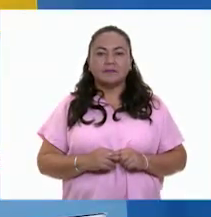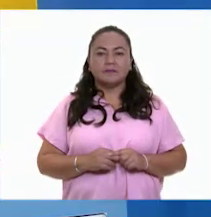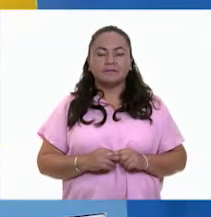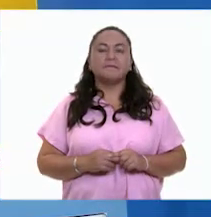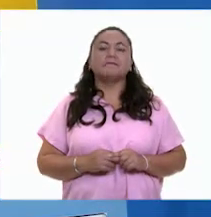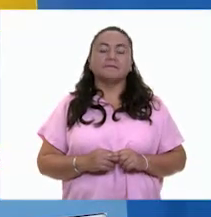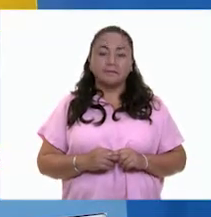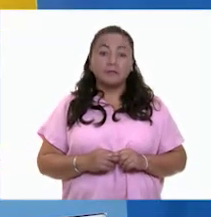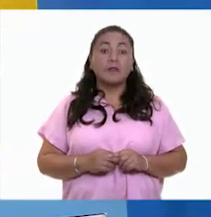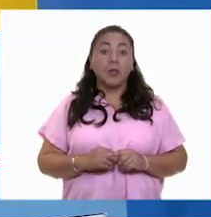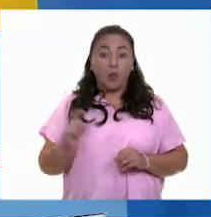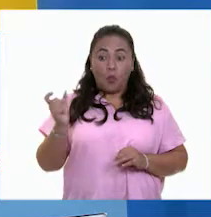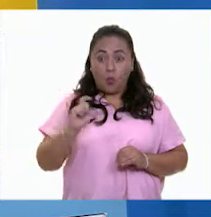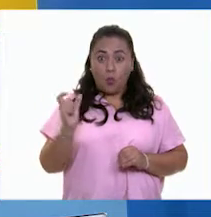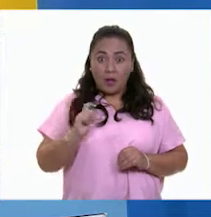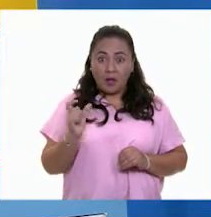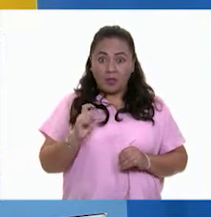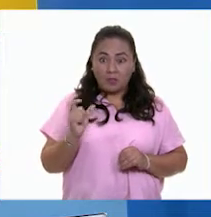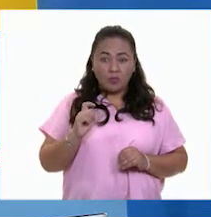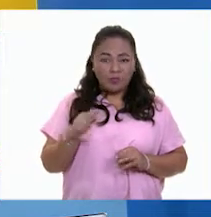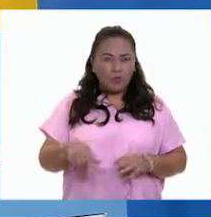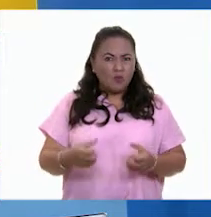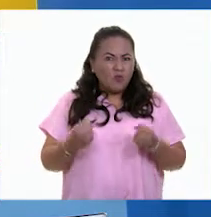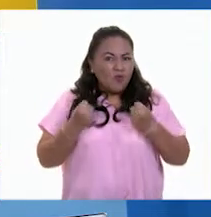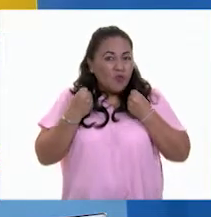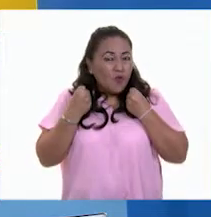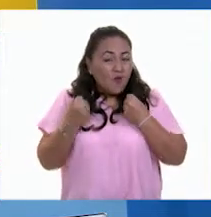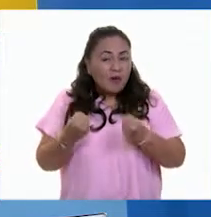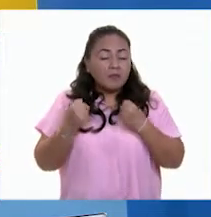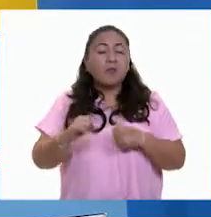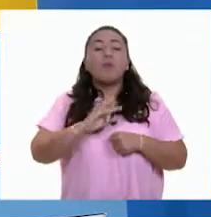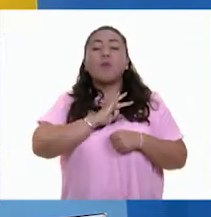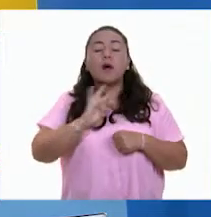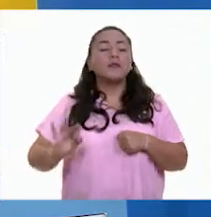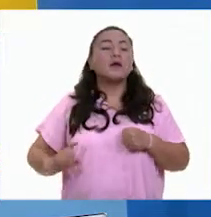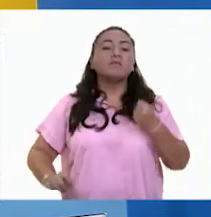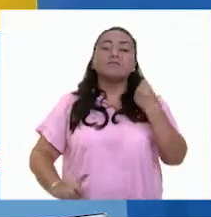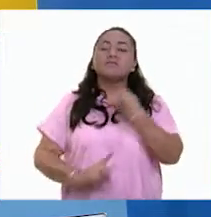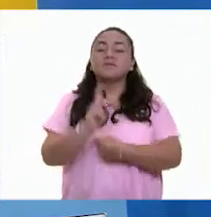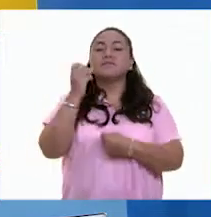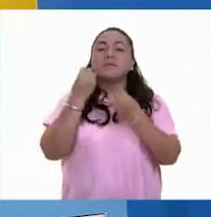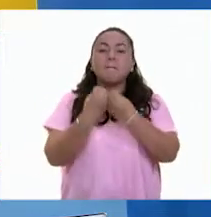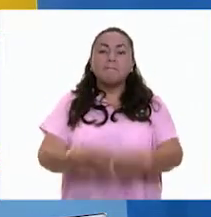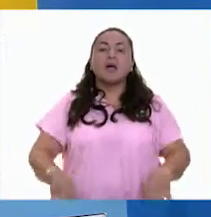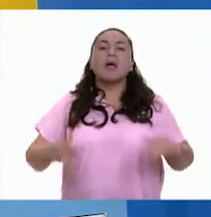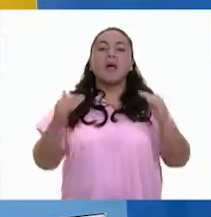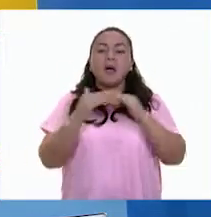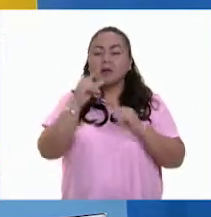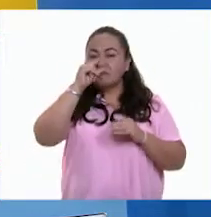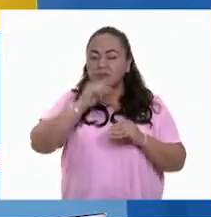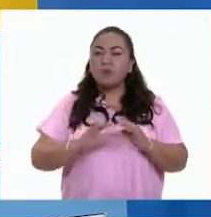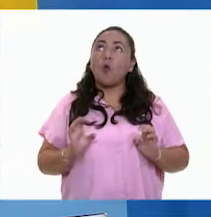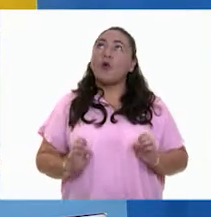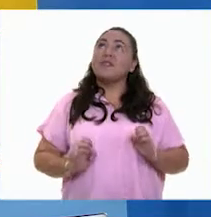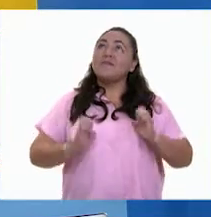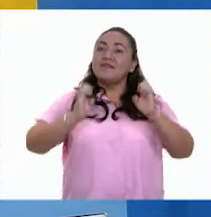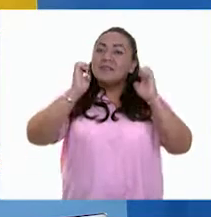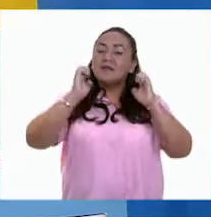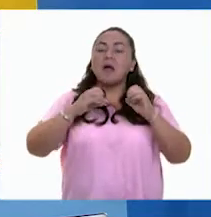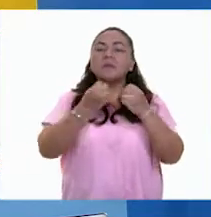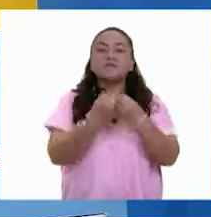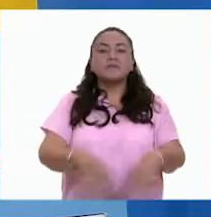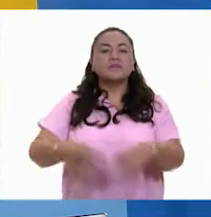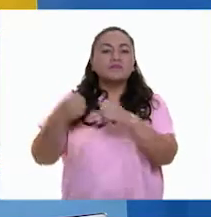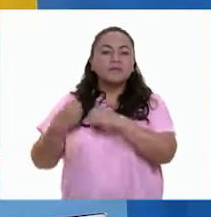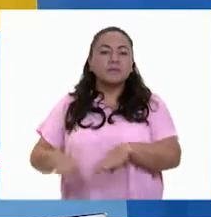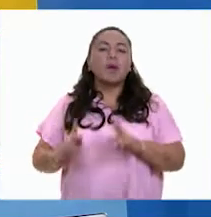Así es, cuando estos fenómenos son muy intensos, pueden provocar la pérdida de viviendas, edificios e infraestructura,